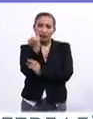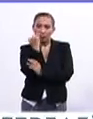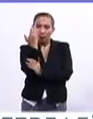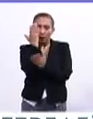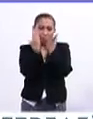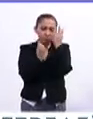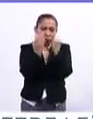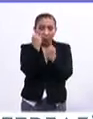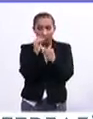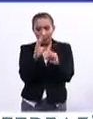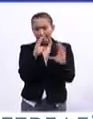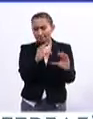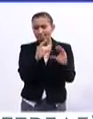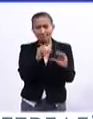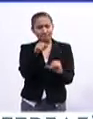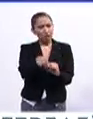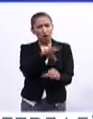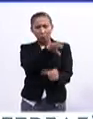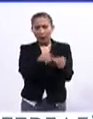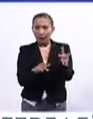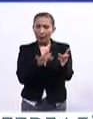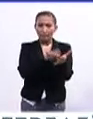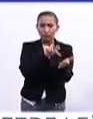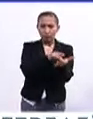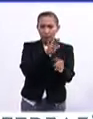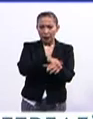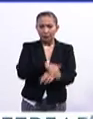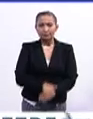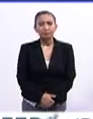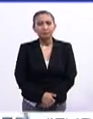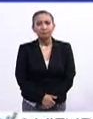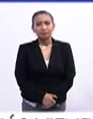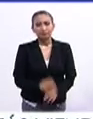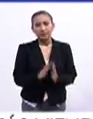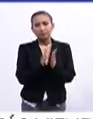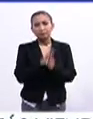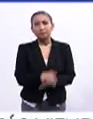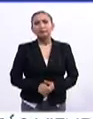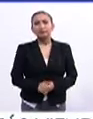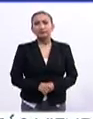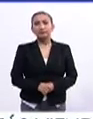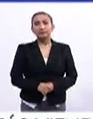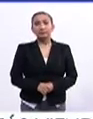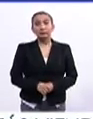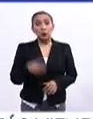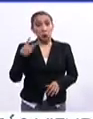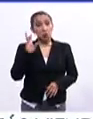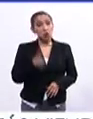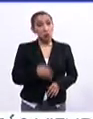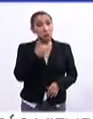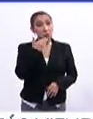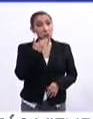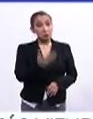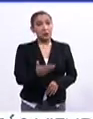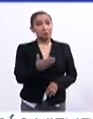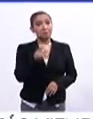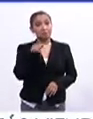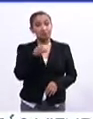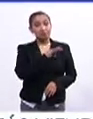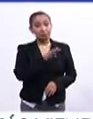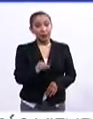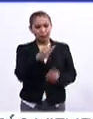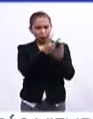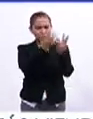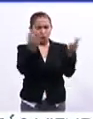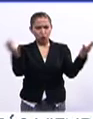es una formación complementaria a esta trayectoria, para poder participar en movilidad. Pues sin duda alguna, una